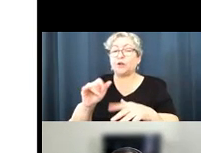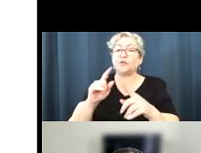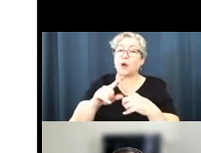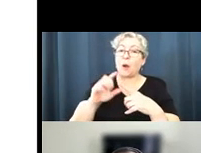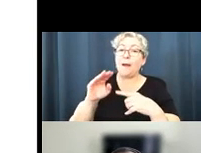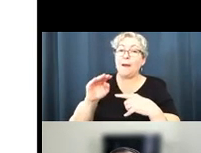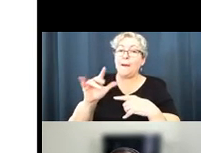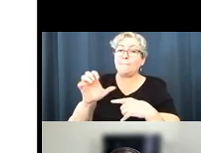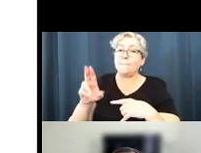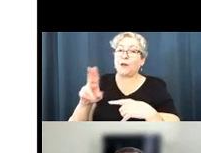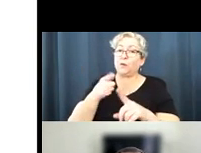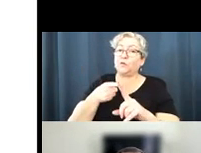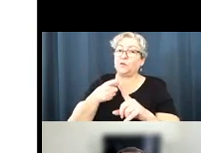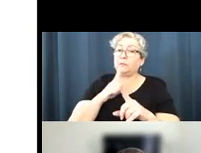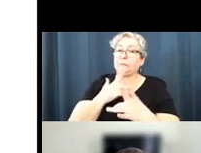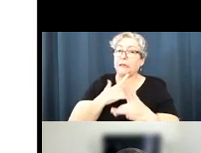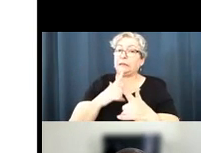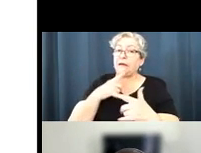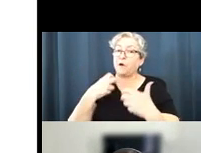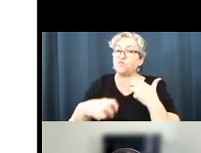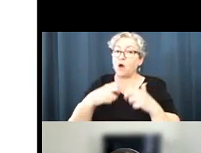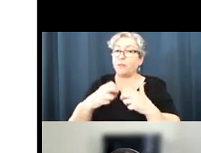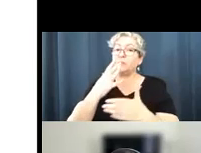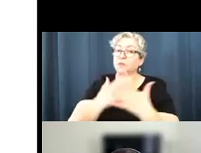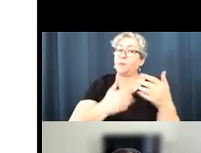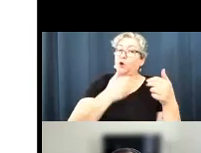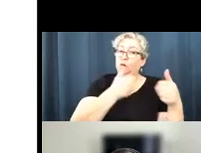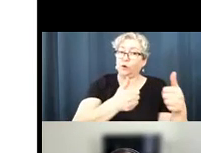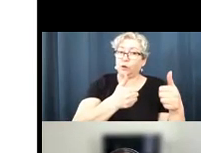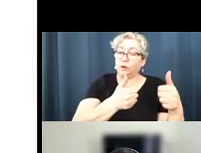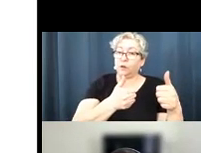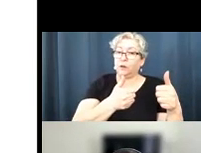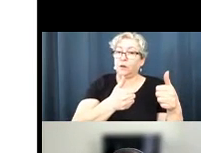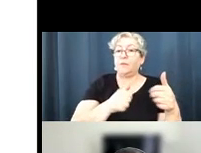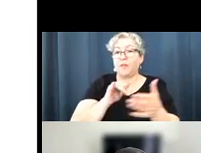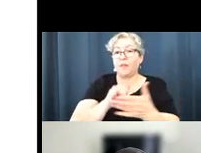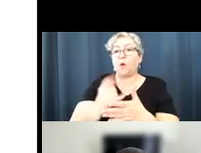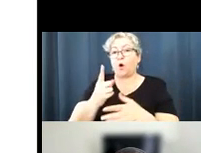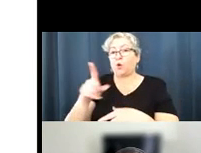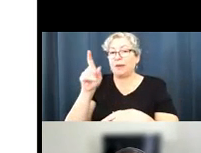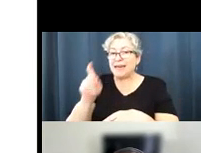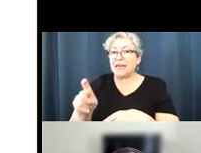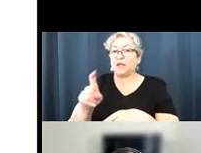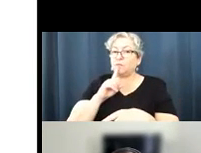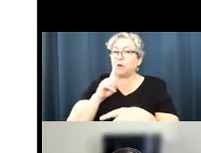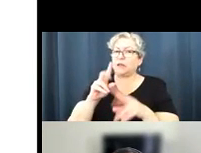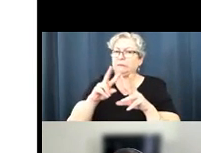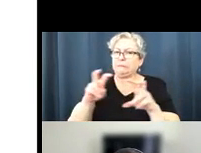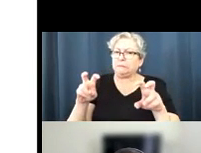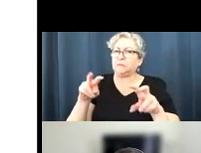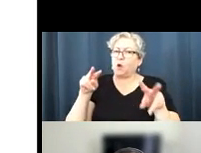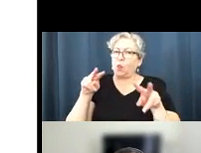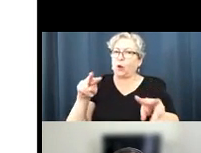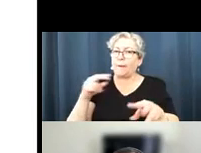interactúa. Muchas veces los menús son muy problemáticos. Hay algunos que funcionan muy bien, pero eso es algo que usted tiene